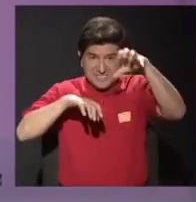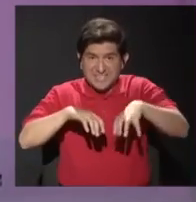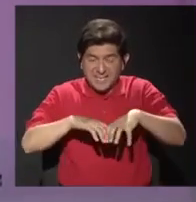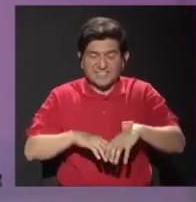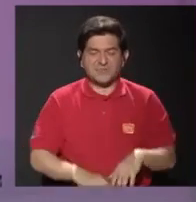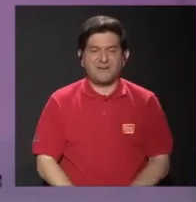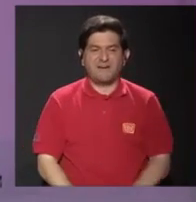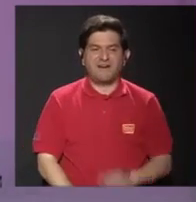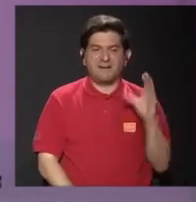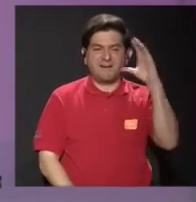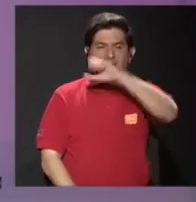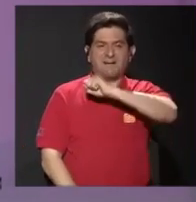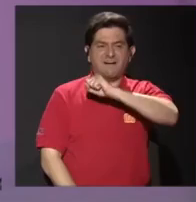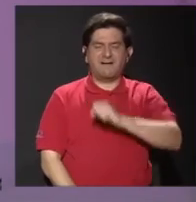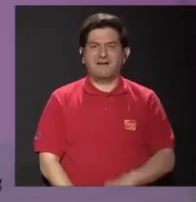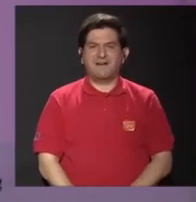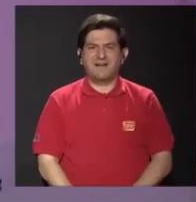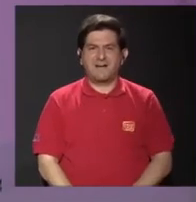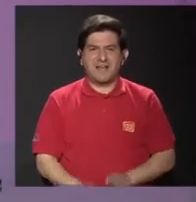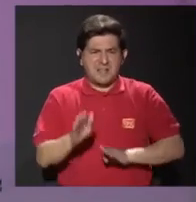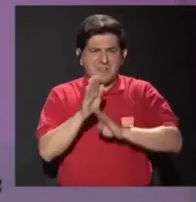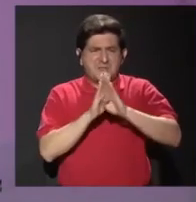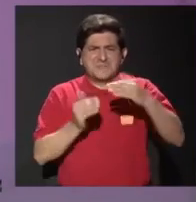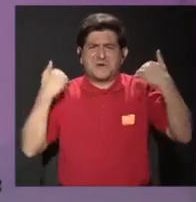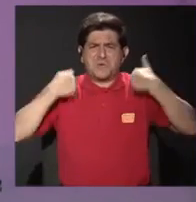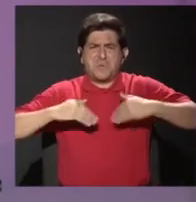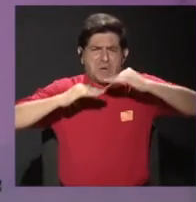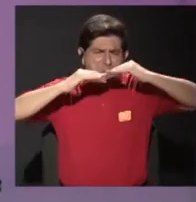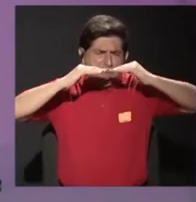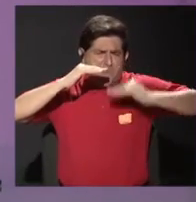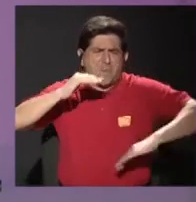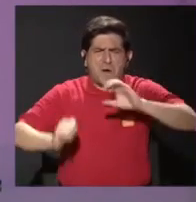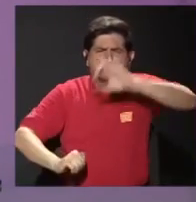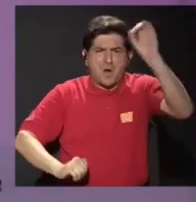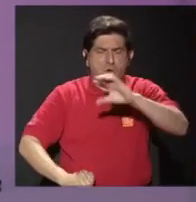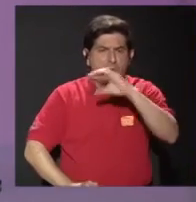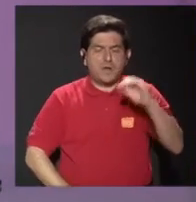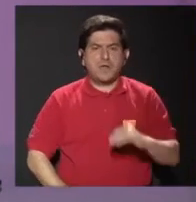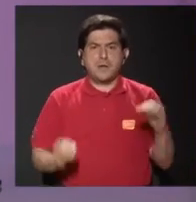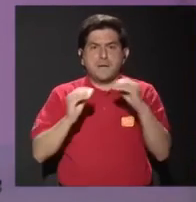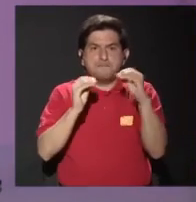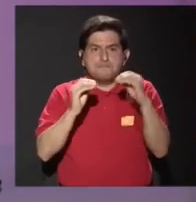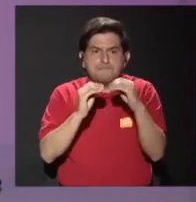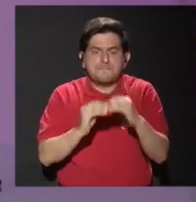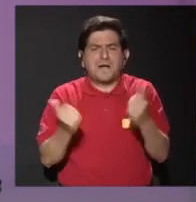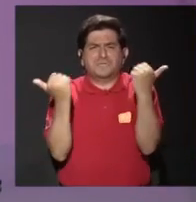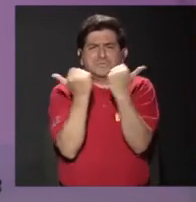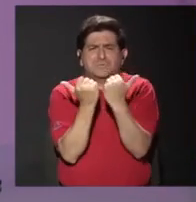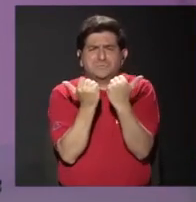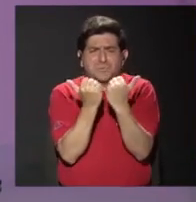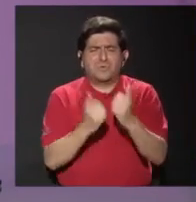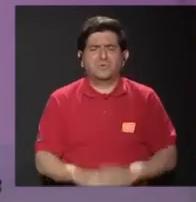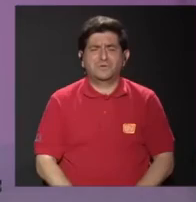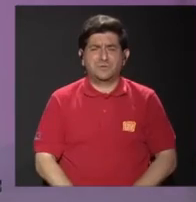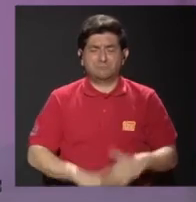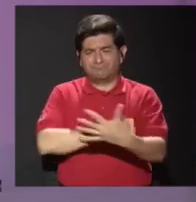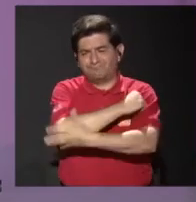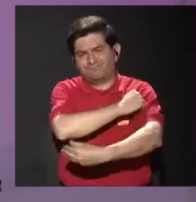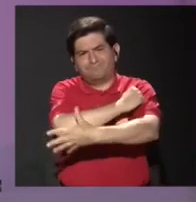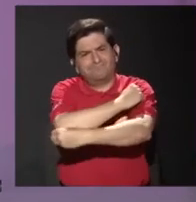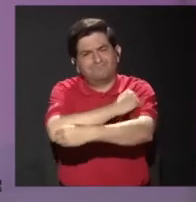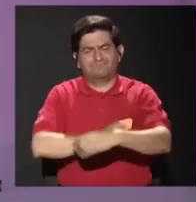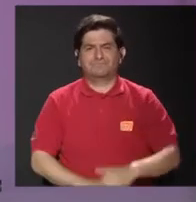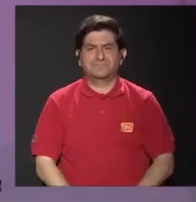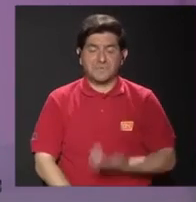tengan las más bajas tasas de desarrollo humano y las más altas tasas de concentración de pobreza es decir